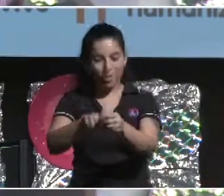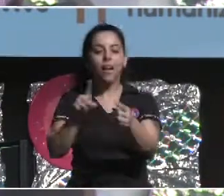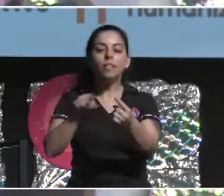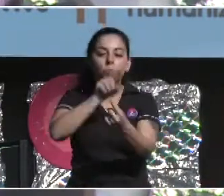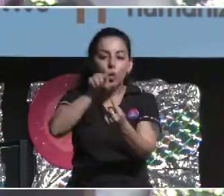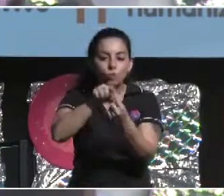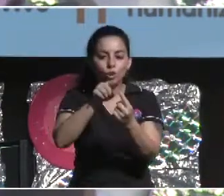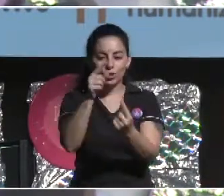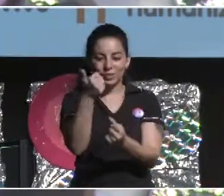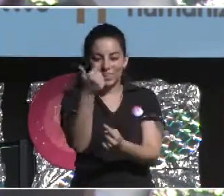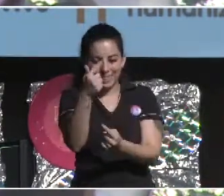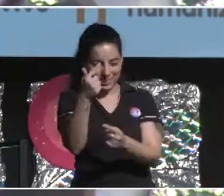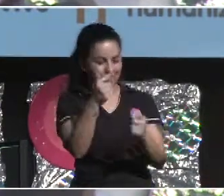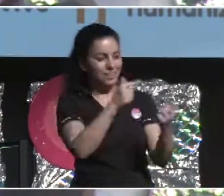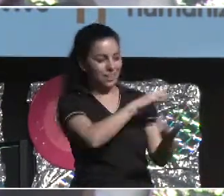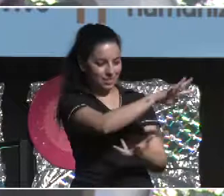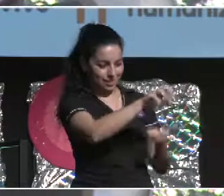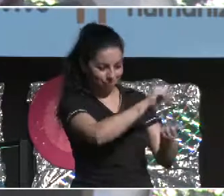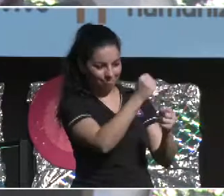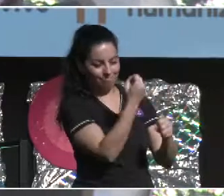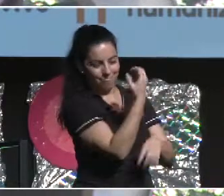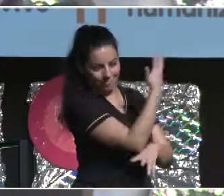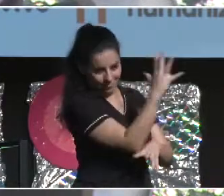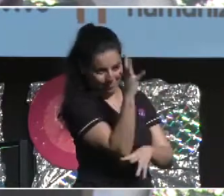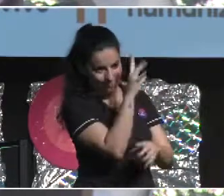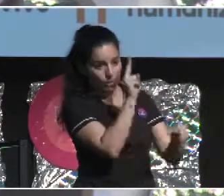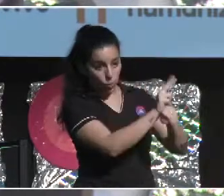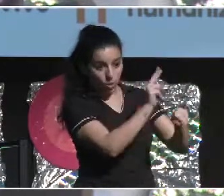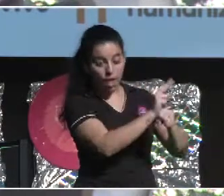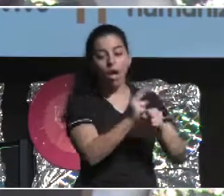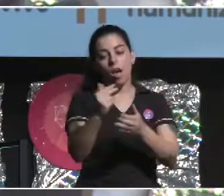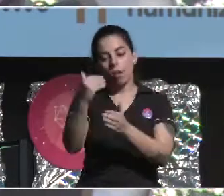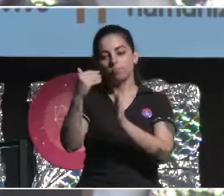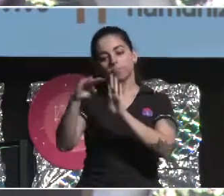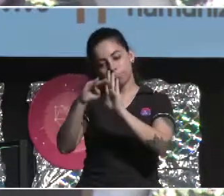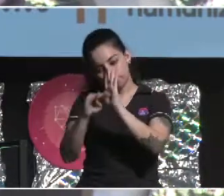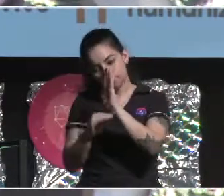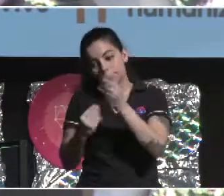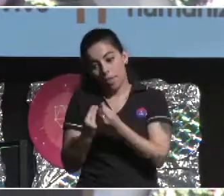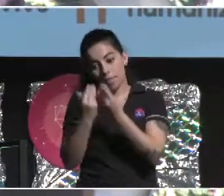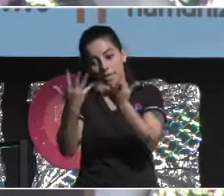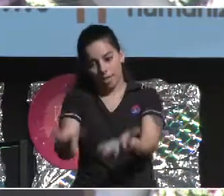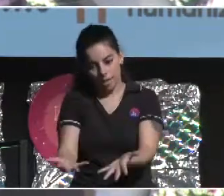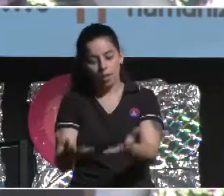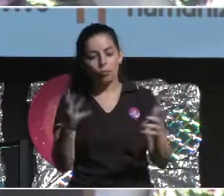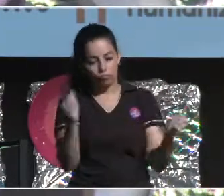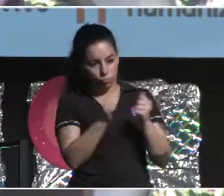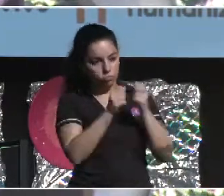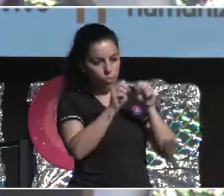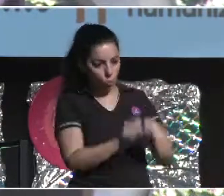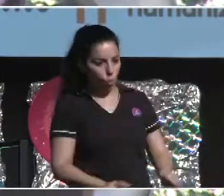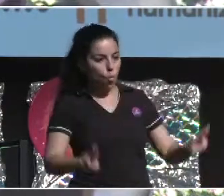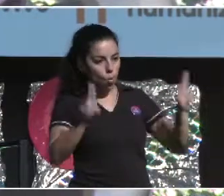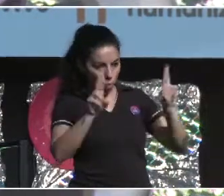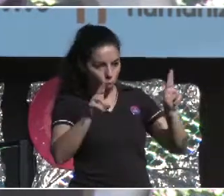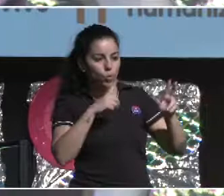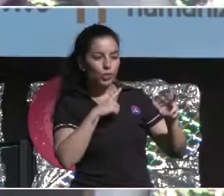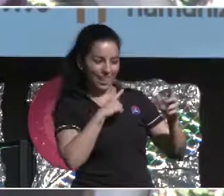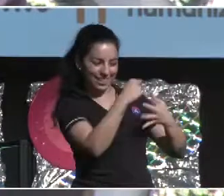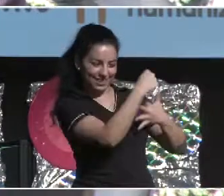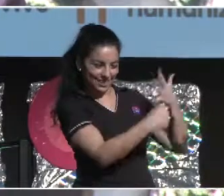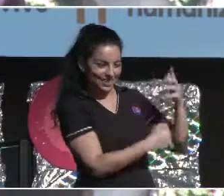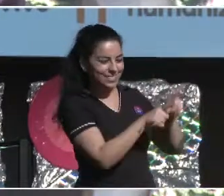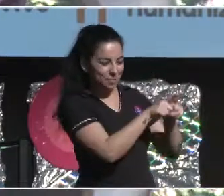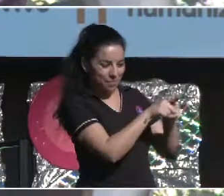de desarrollo sostenible, no todos los indicadores, obviamente versus Naciones Unidas, pero sí un buen número de indicadores. Y